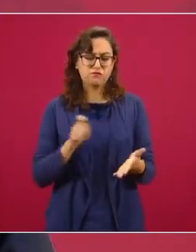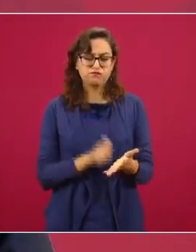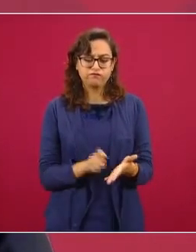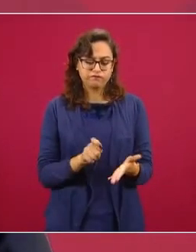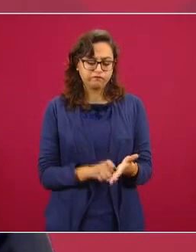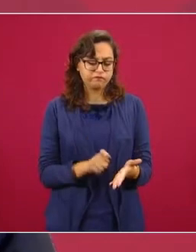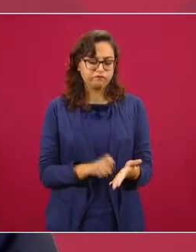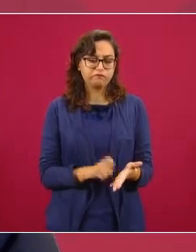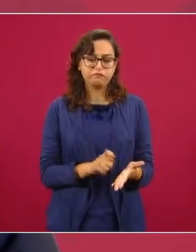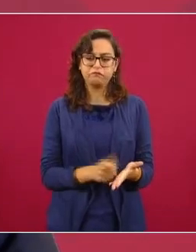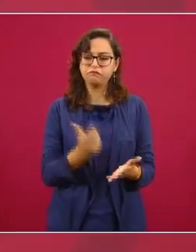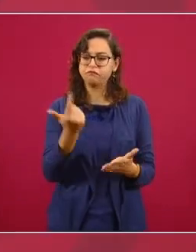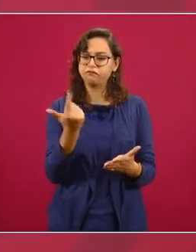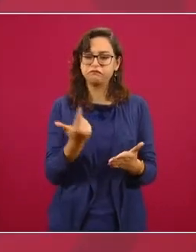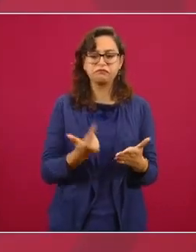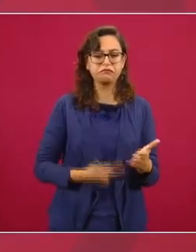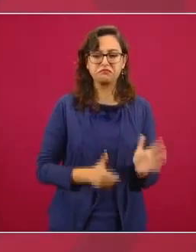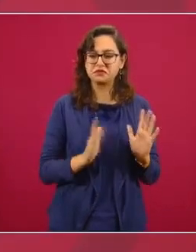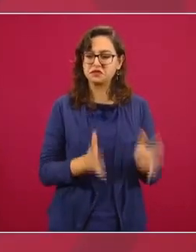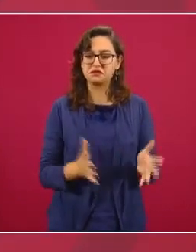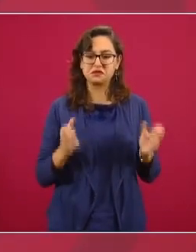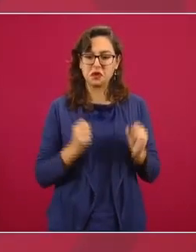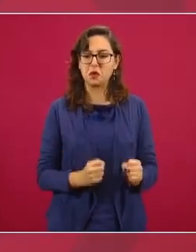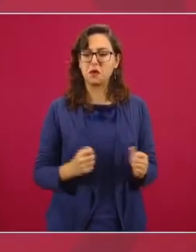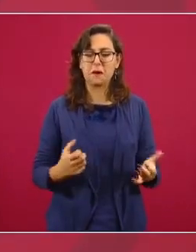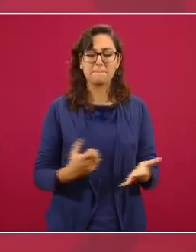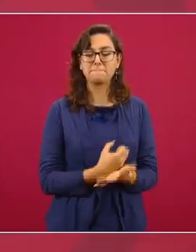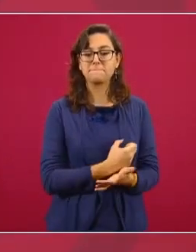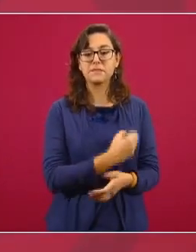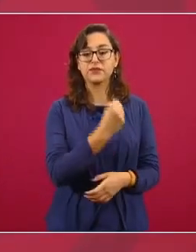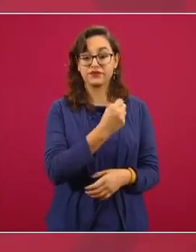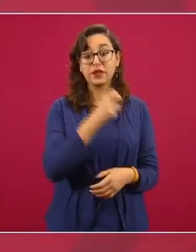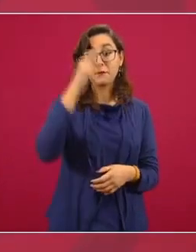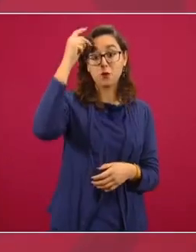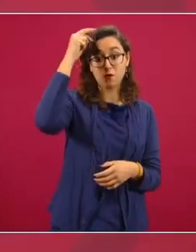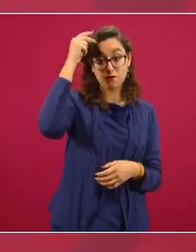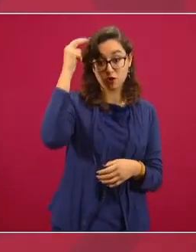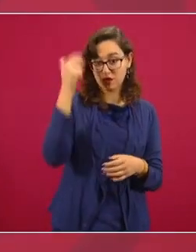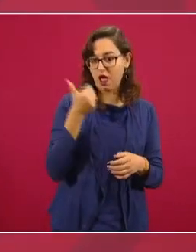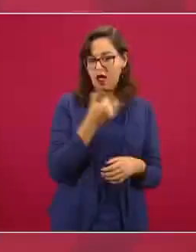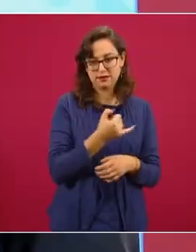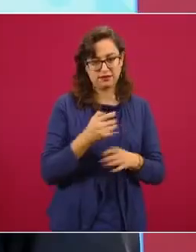de antemano quién iba a ganar. Ese era el porfiriato.